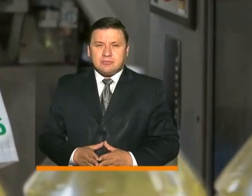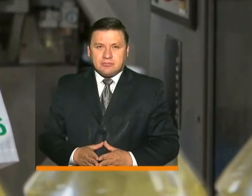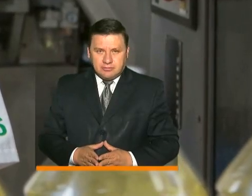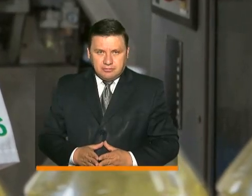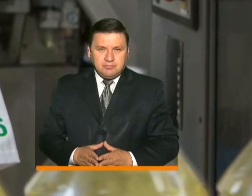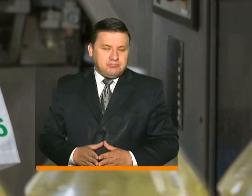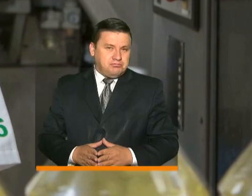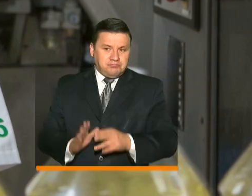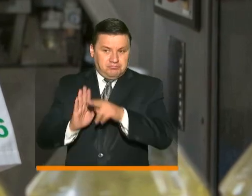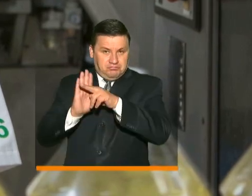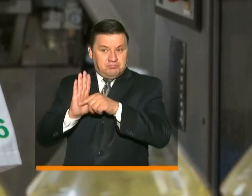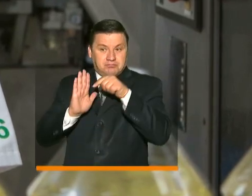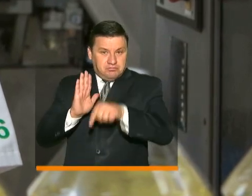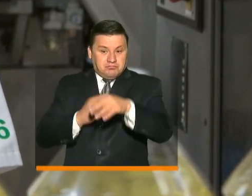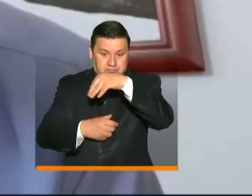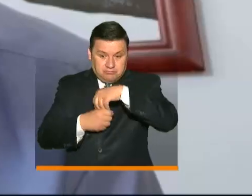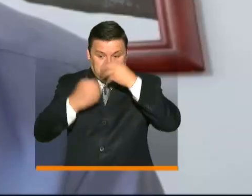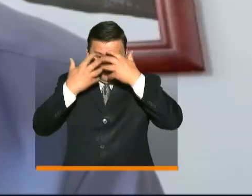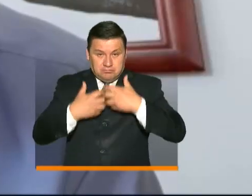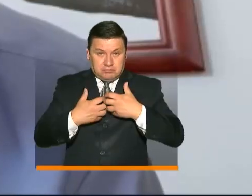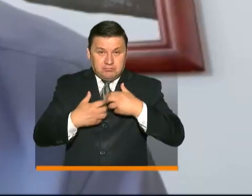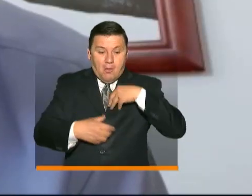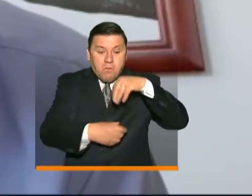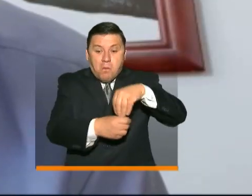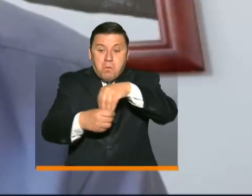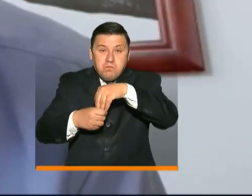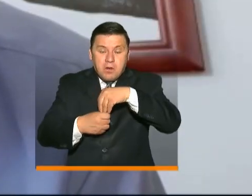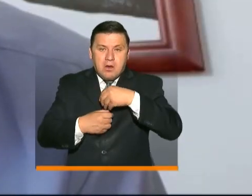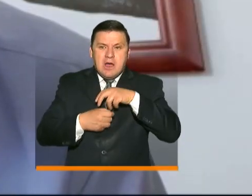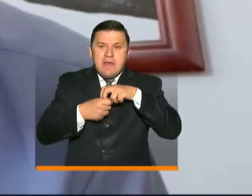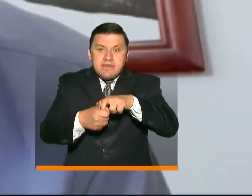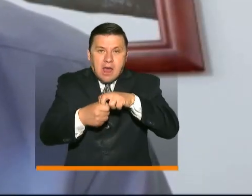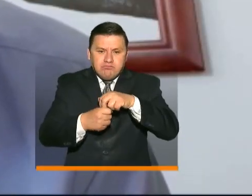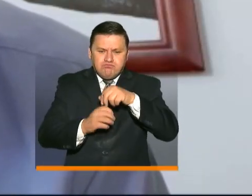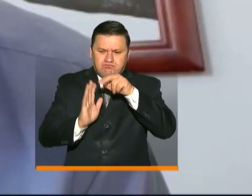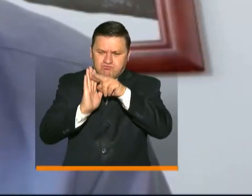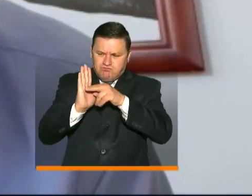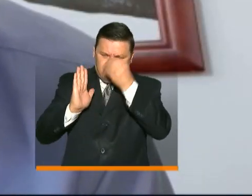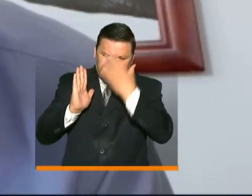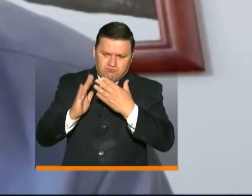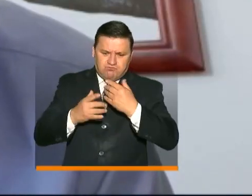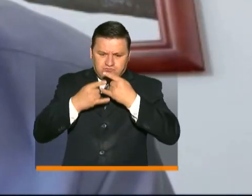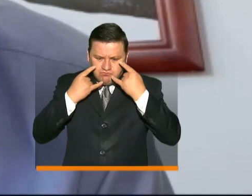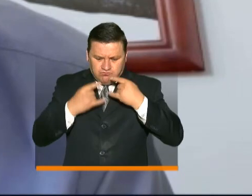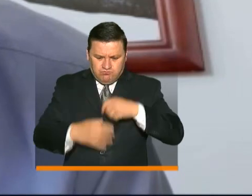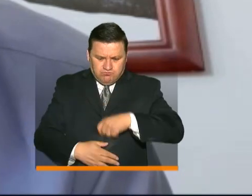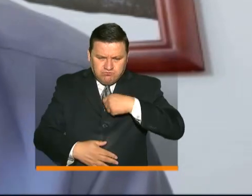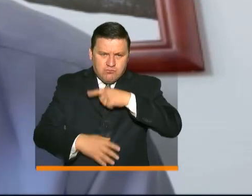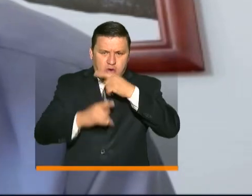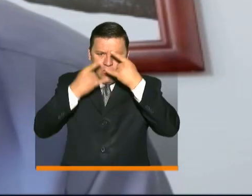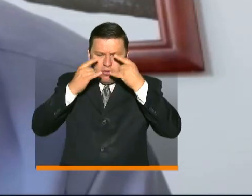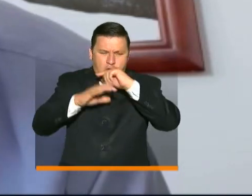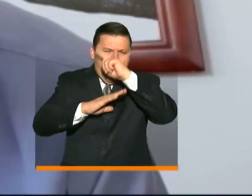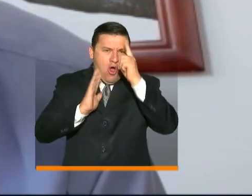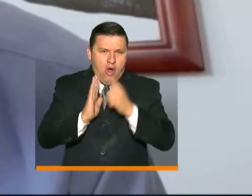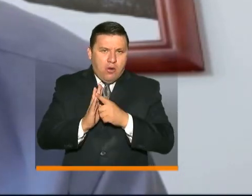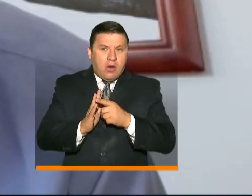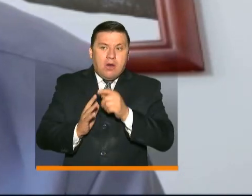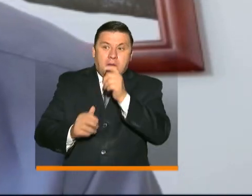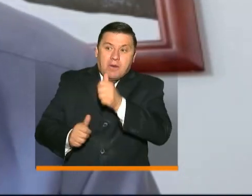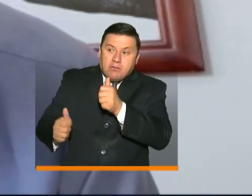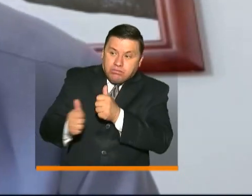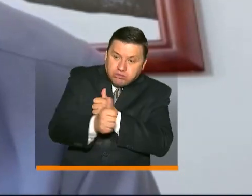Usamos implementos de protección al interior de nuestras fábricas y transporte. Dispusimos de transporte para nuestros colaboradores y